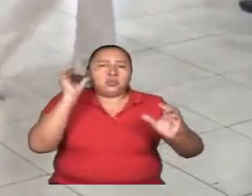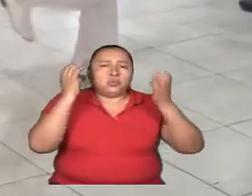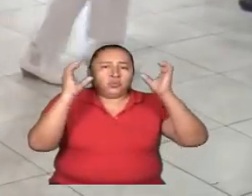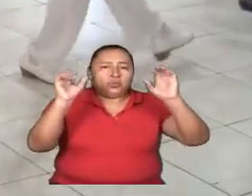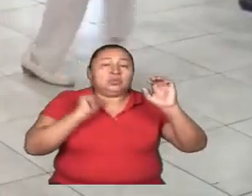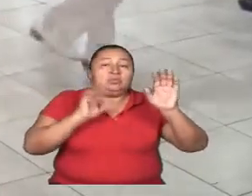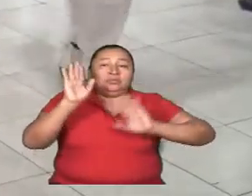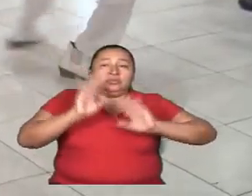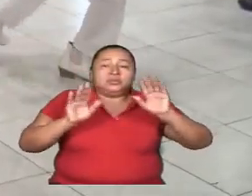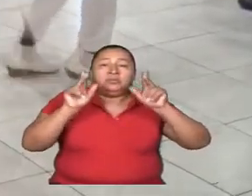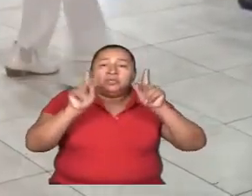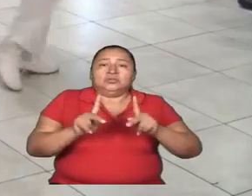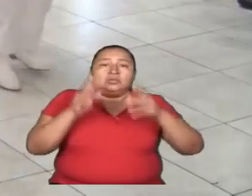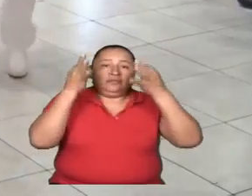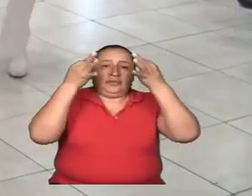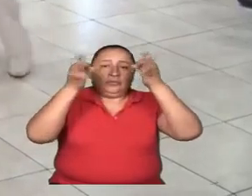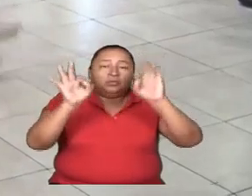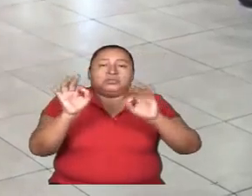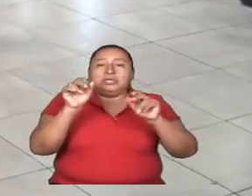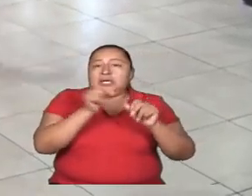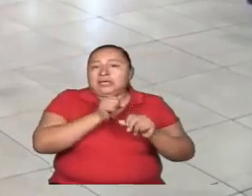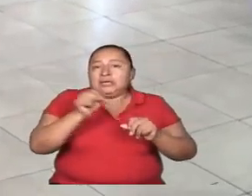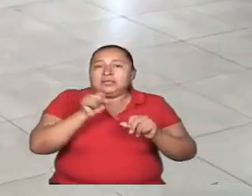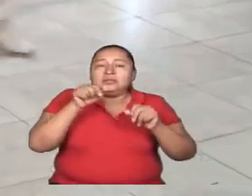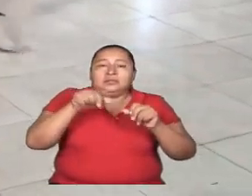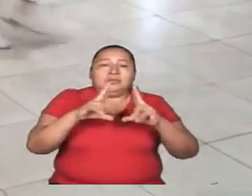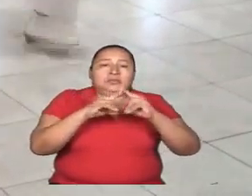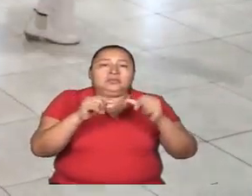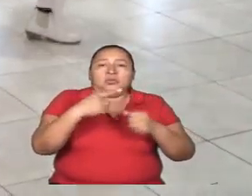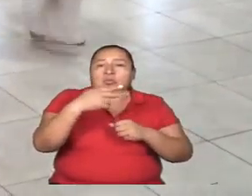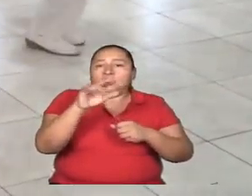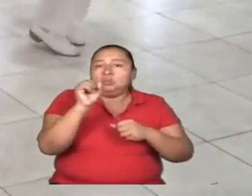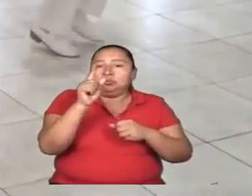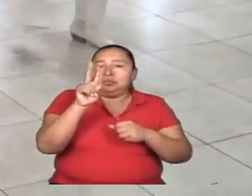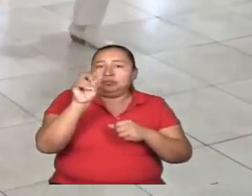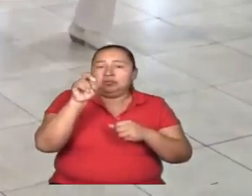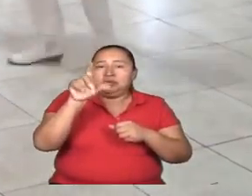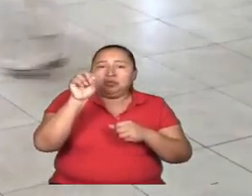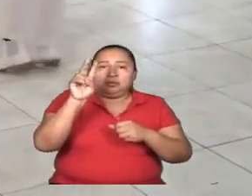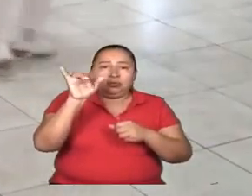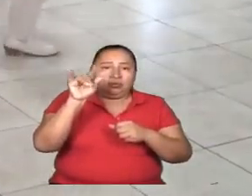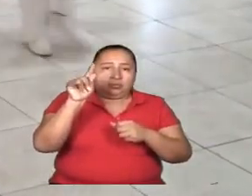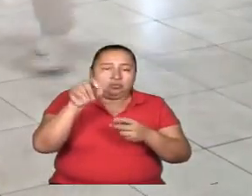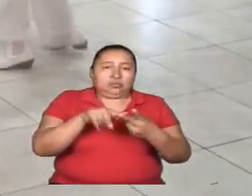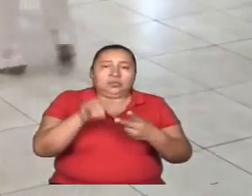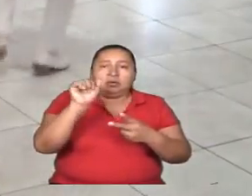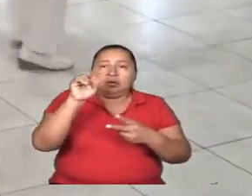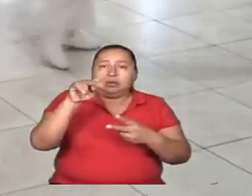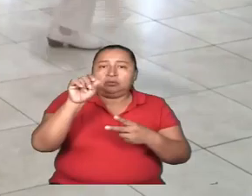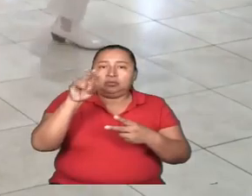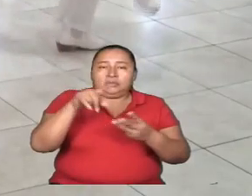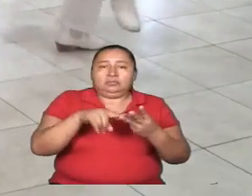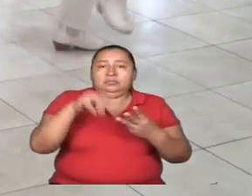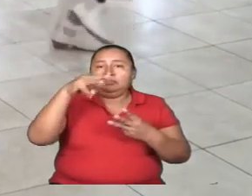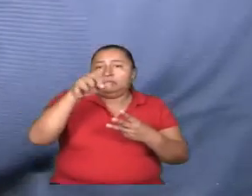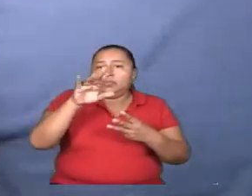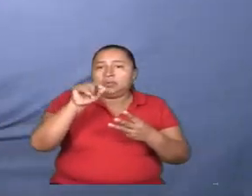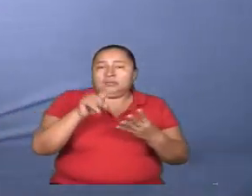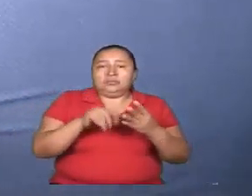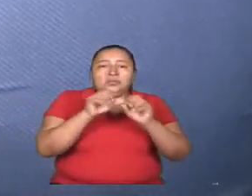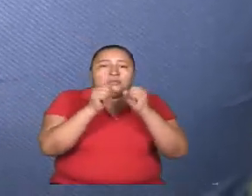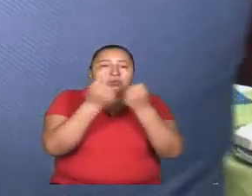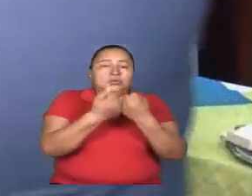el que participaron reconocidos intérpretes musicales como Gustavo Leitón, Anthony Matthews, Mario Montenegro, la Asociación